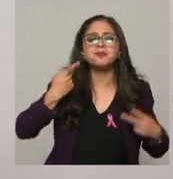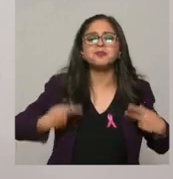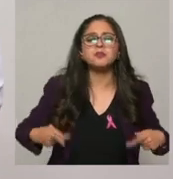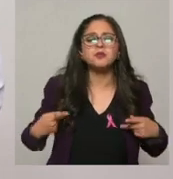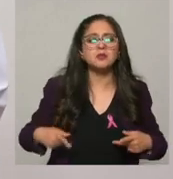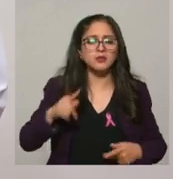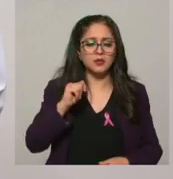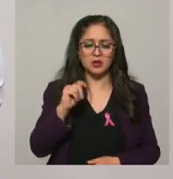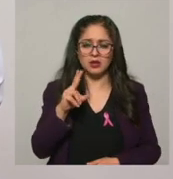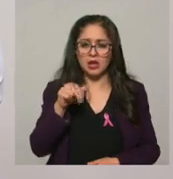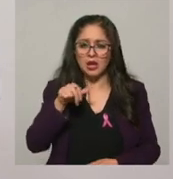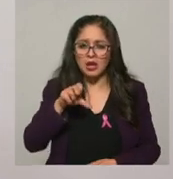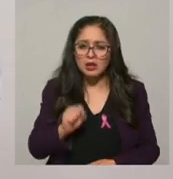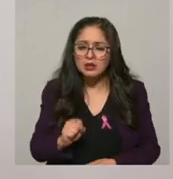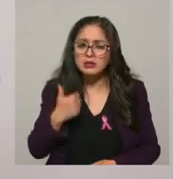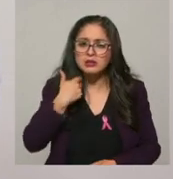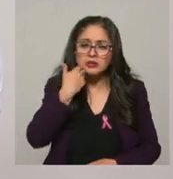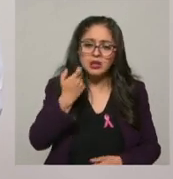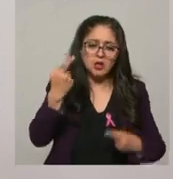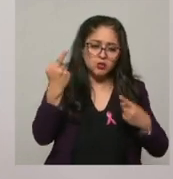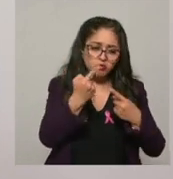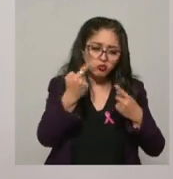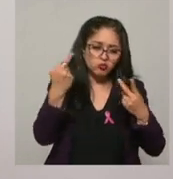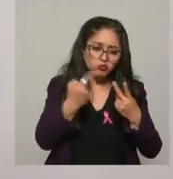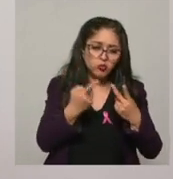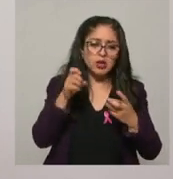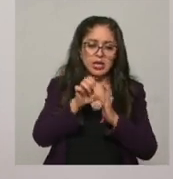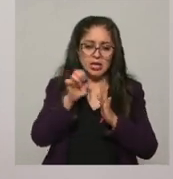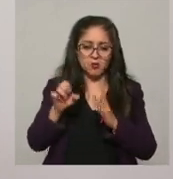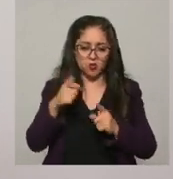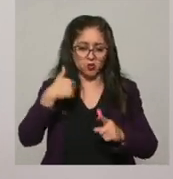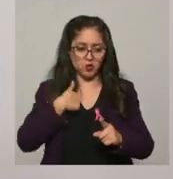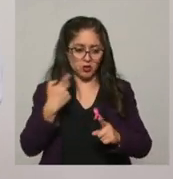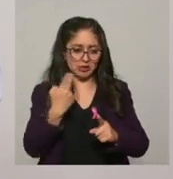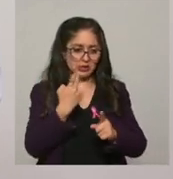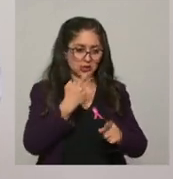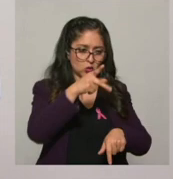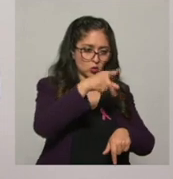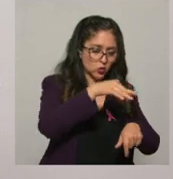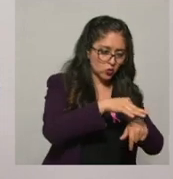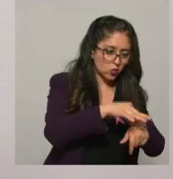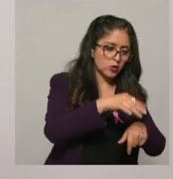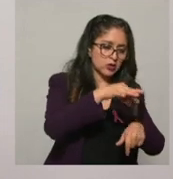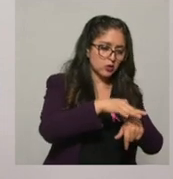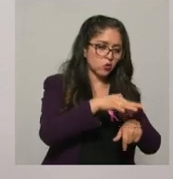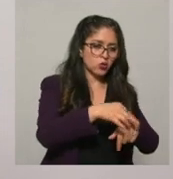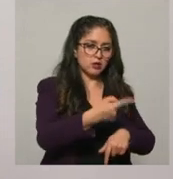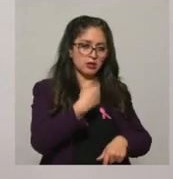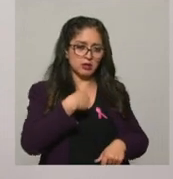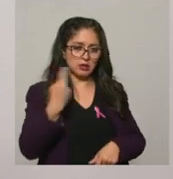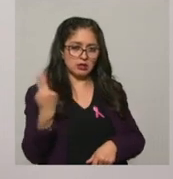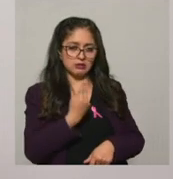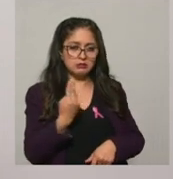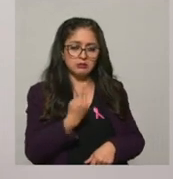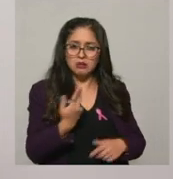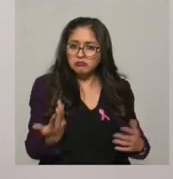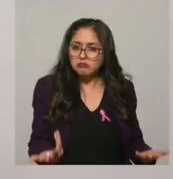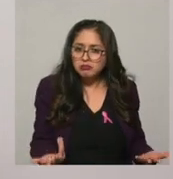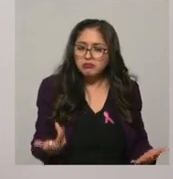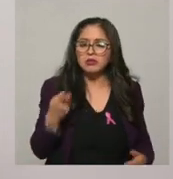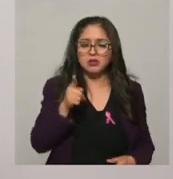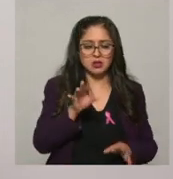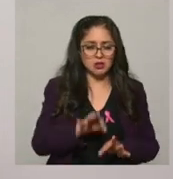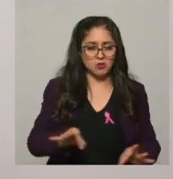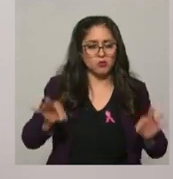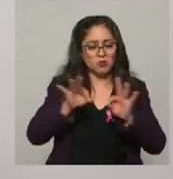trans que quiere esto, ¿no? Tanto de él a ella como de ella a él. Y entonces también aquí es importante que